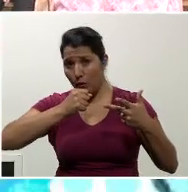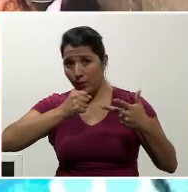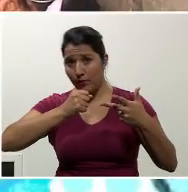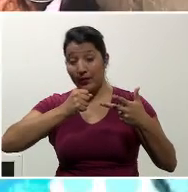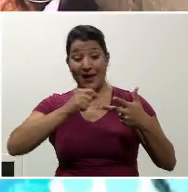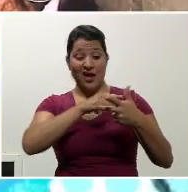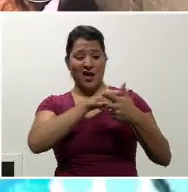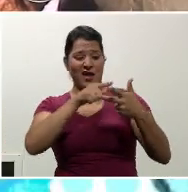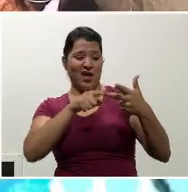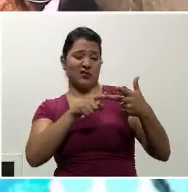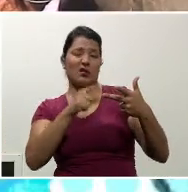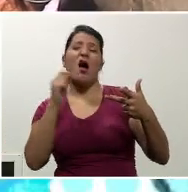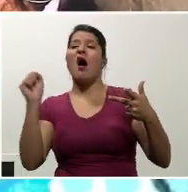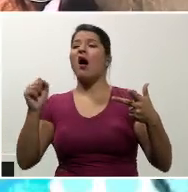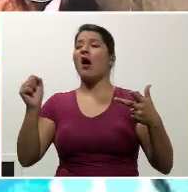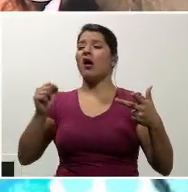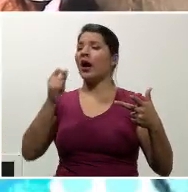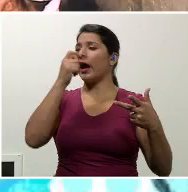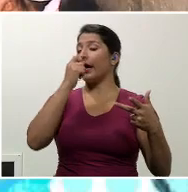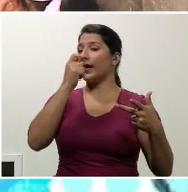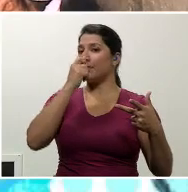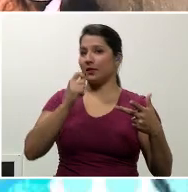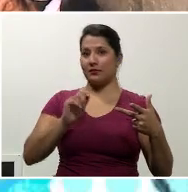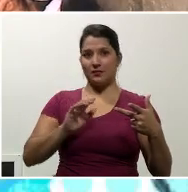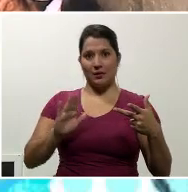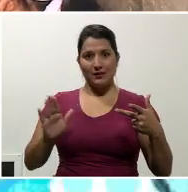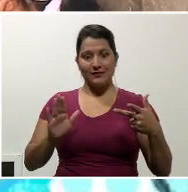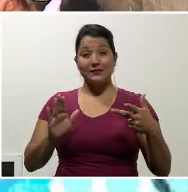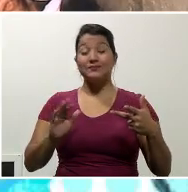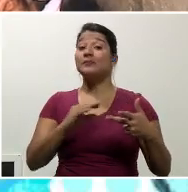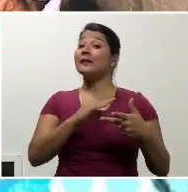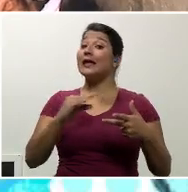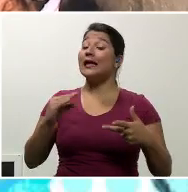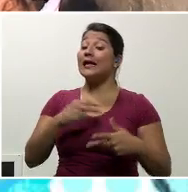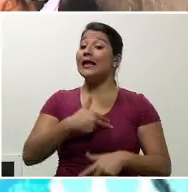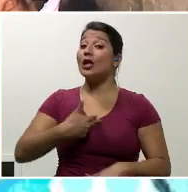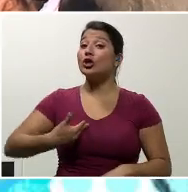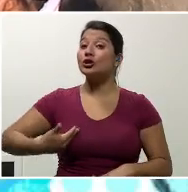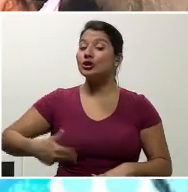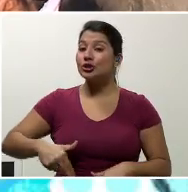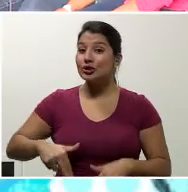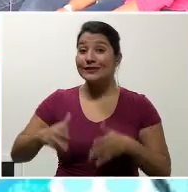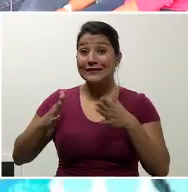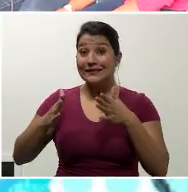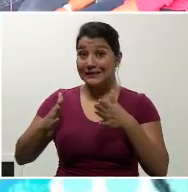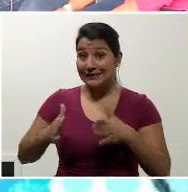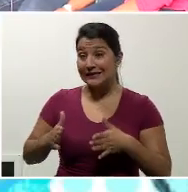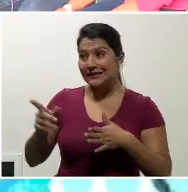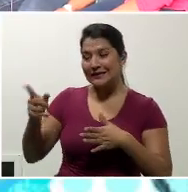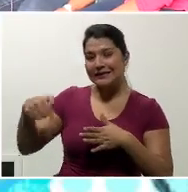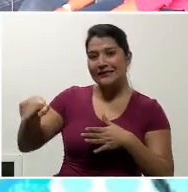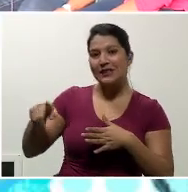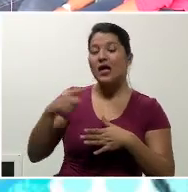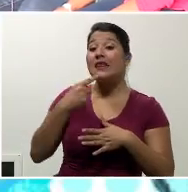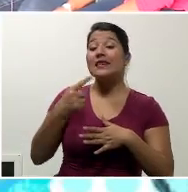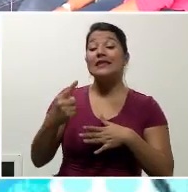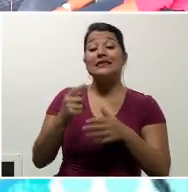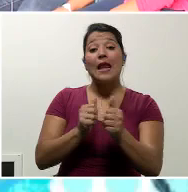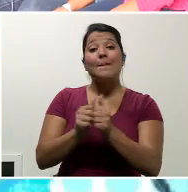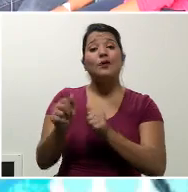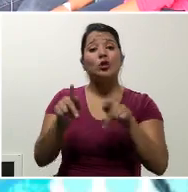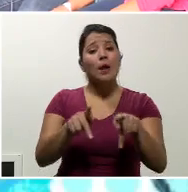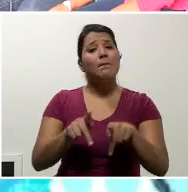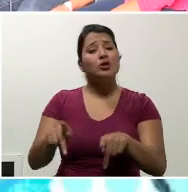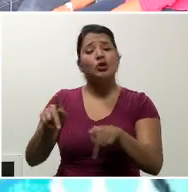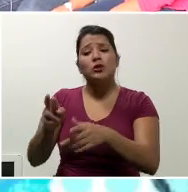gripe. Y lo bueno de todo esto es que los chinos están reportando que la mayoría de estas personas se recuperan en su